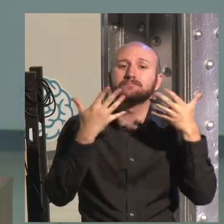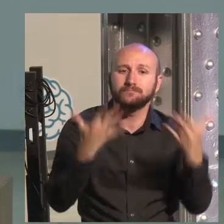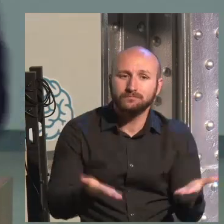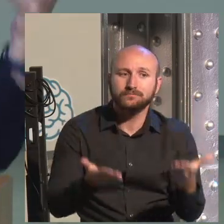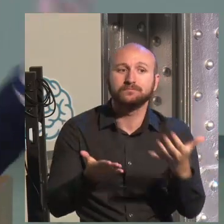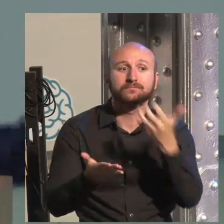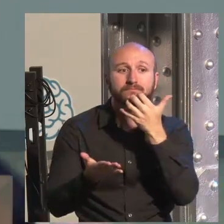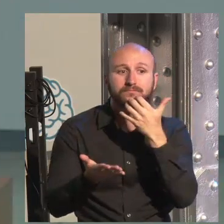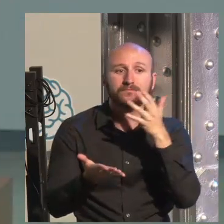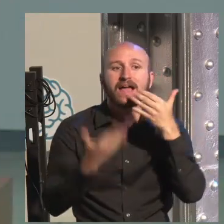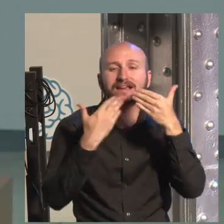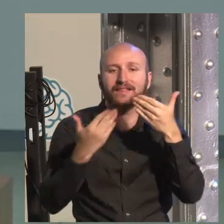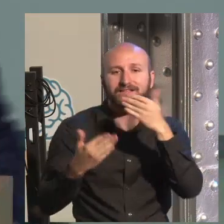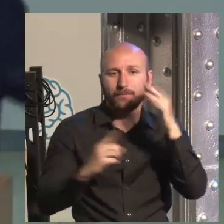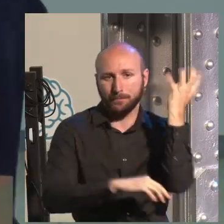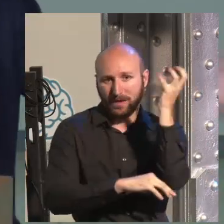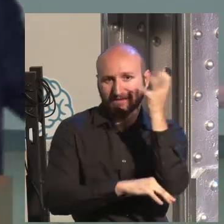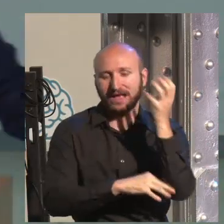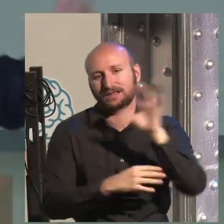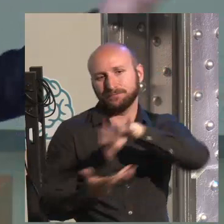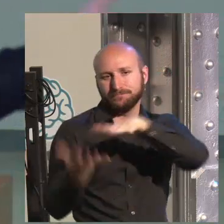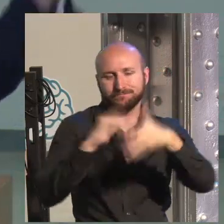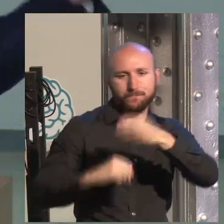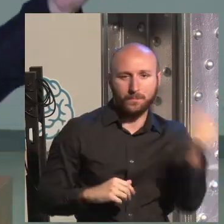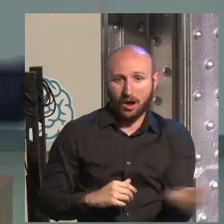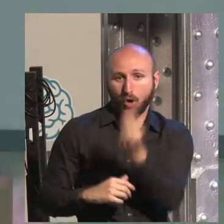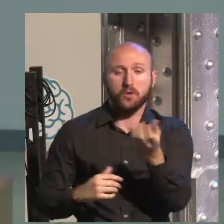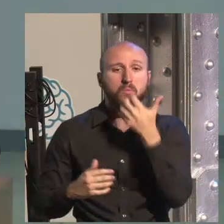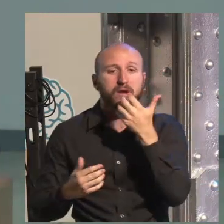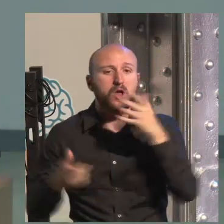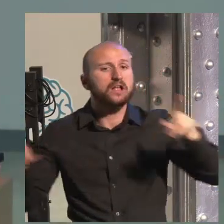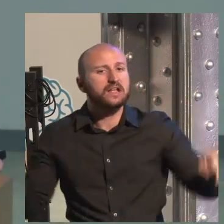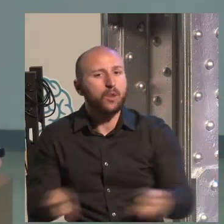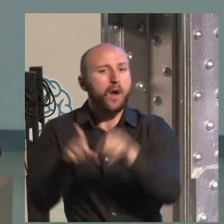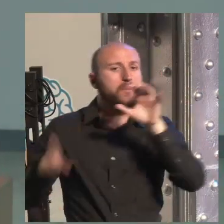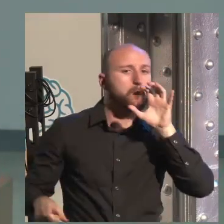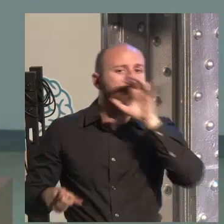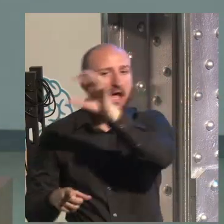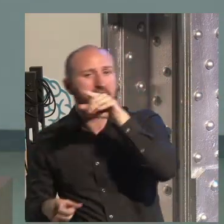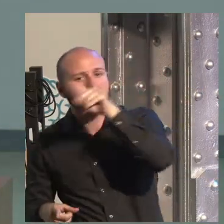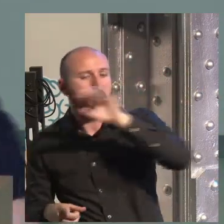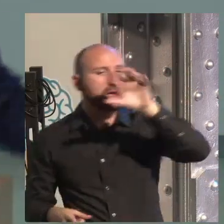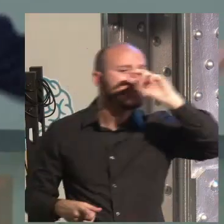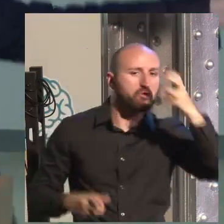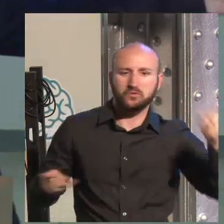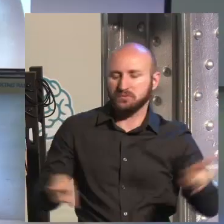que el paisaje es irrelevante. Se ejerce igual en Groenlandia que en la península ibérica. Y